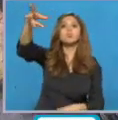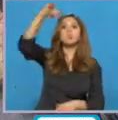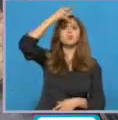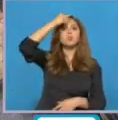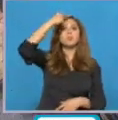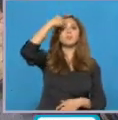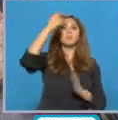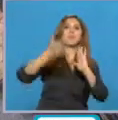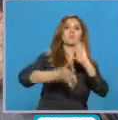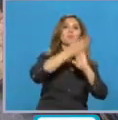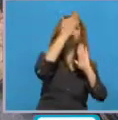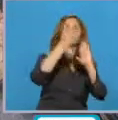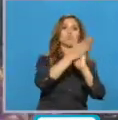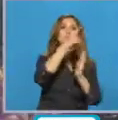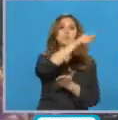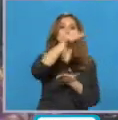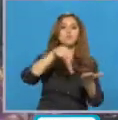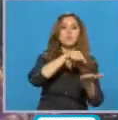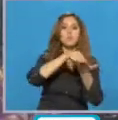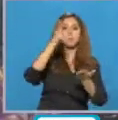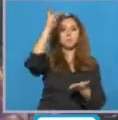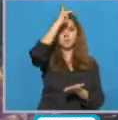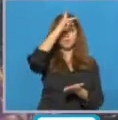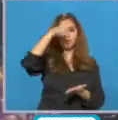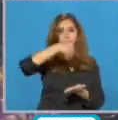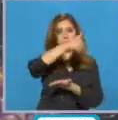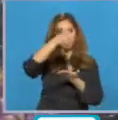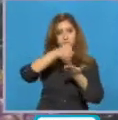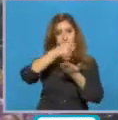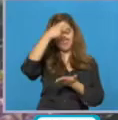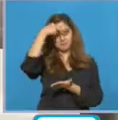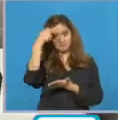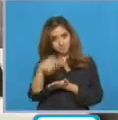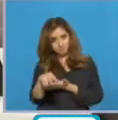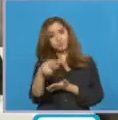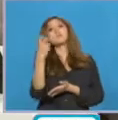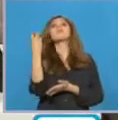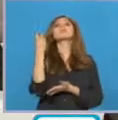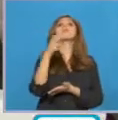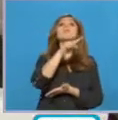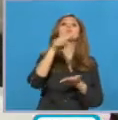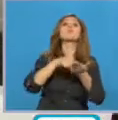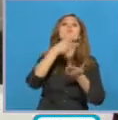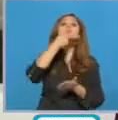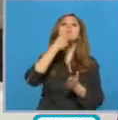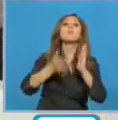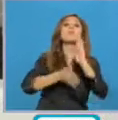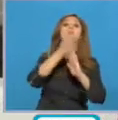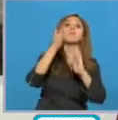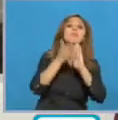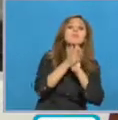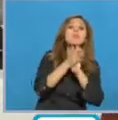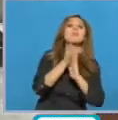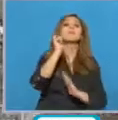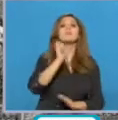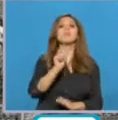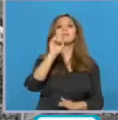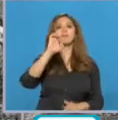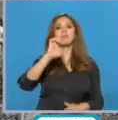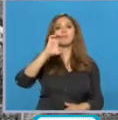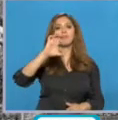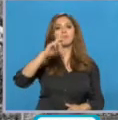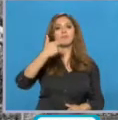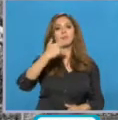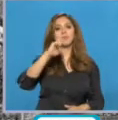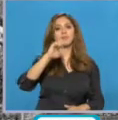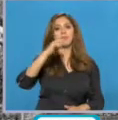el diseño y el desarrollo de este psiquiátrico en la Ciudad de México. Este lugar lo diseña el ingeniero militar Echegaray, también aquí pura gente